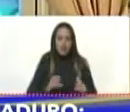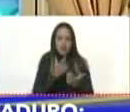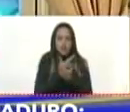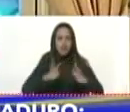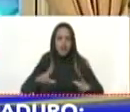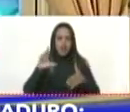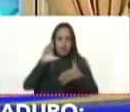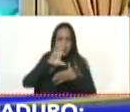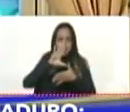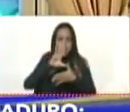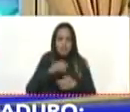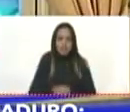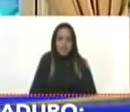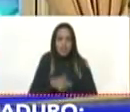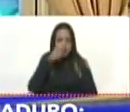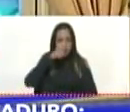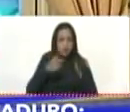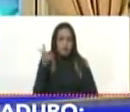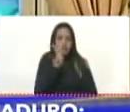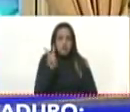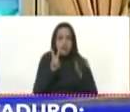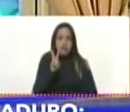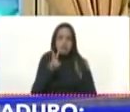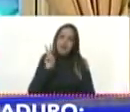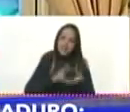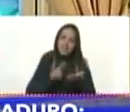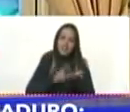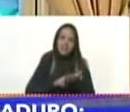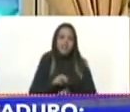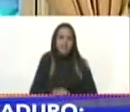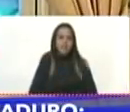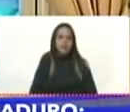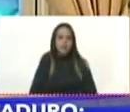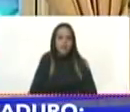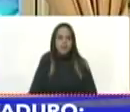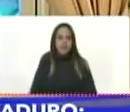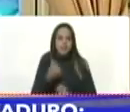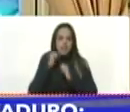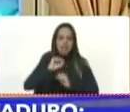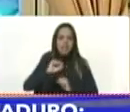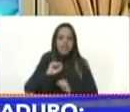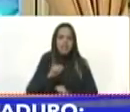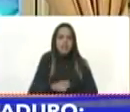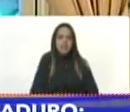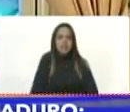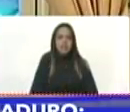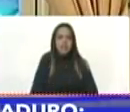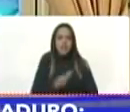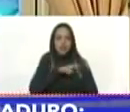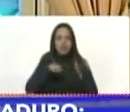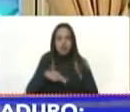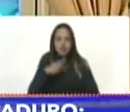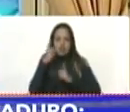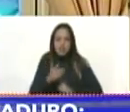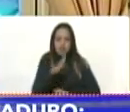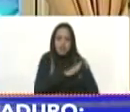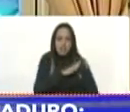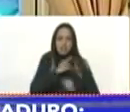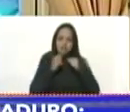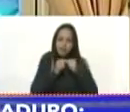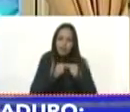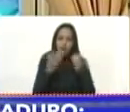América, el pueblo de Venezuela. Esa es la verdad, la resistencia heroica que debemos nosotros mantener, continuar con